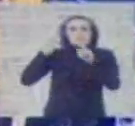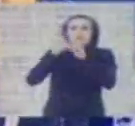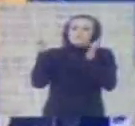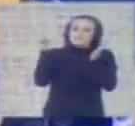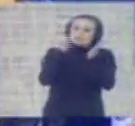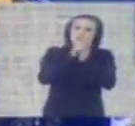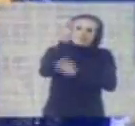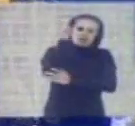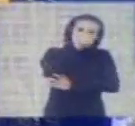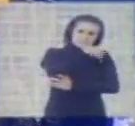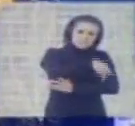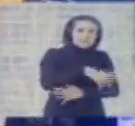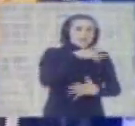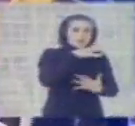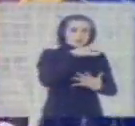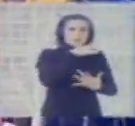venir. Y ahora